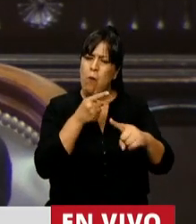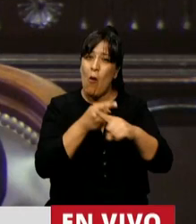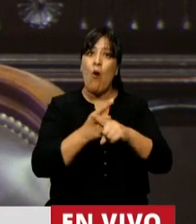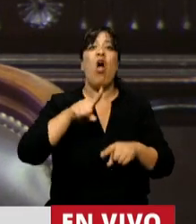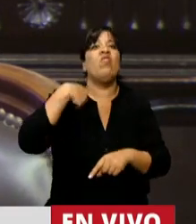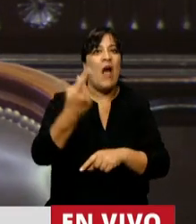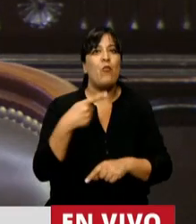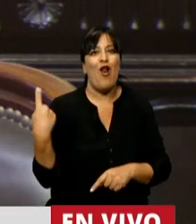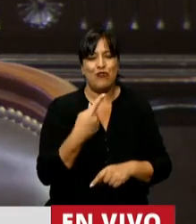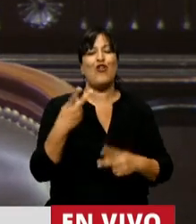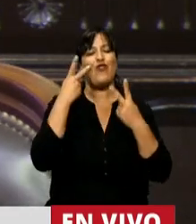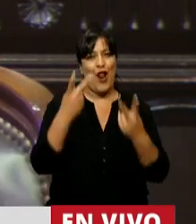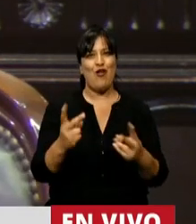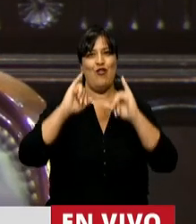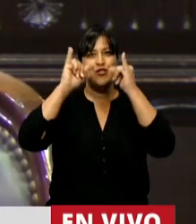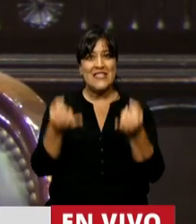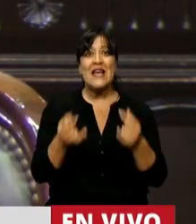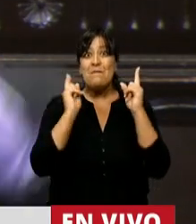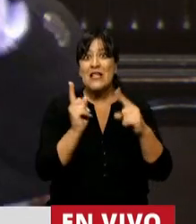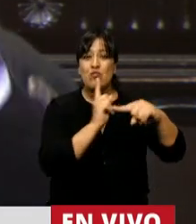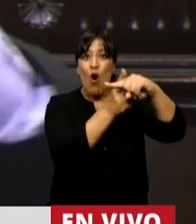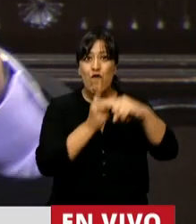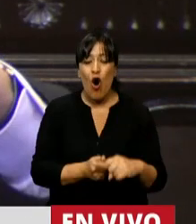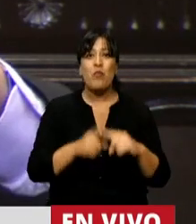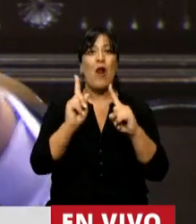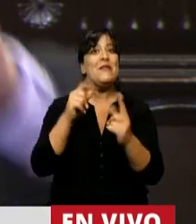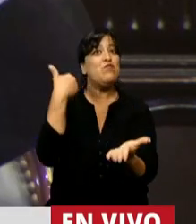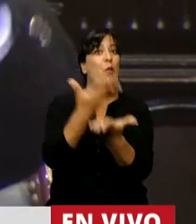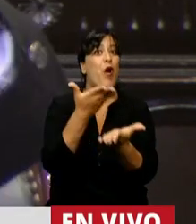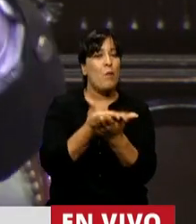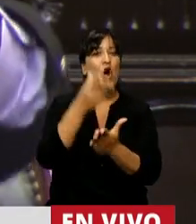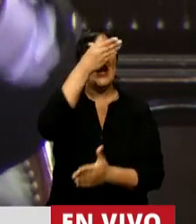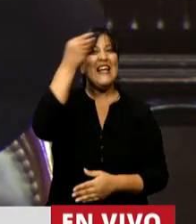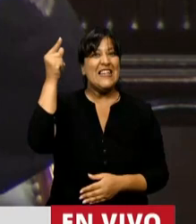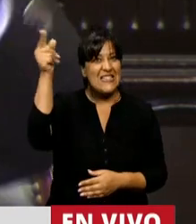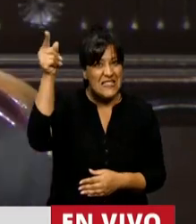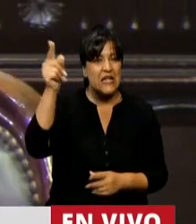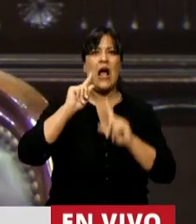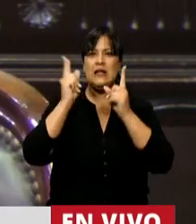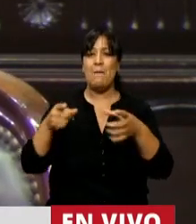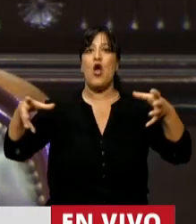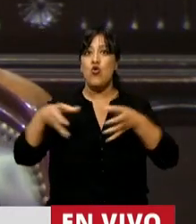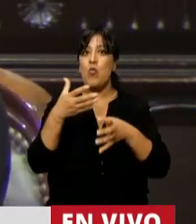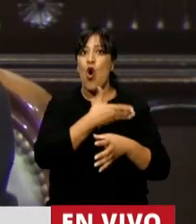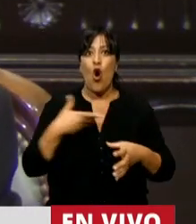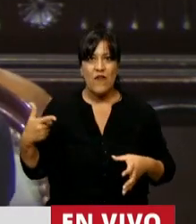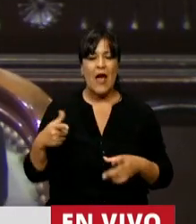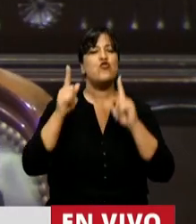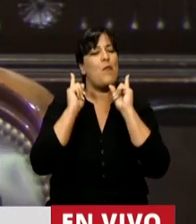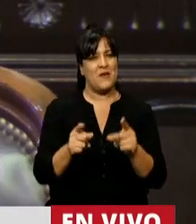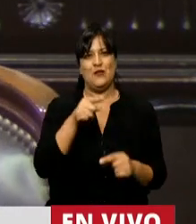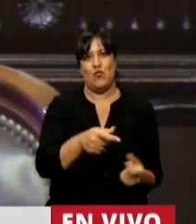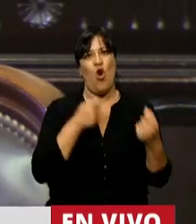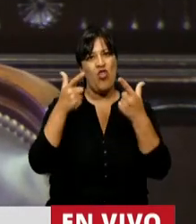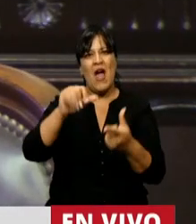que reconocer que la fórmula que proponía Cristina Kirchner y el gobierno fue la que le dio